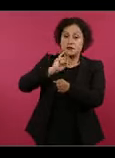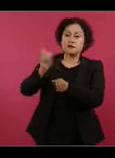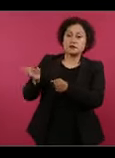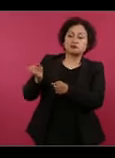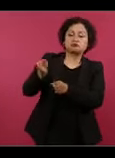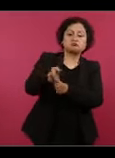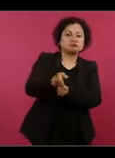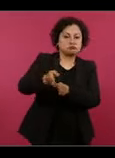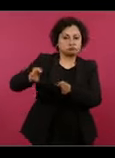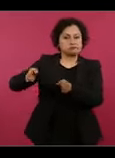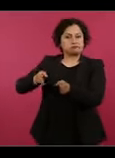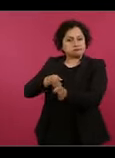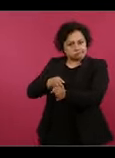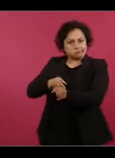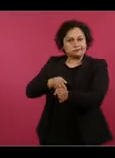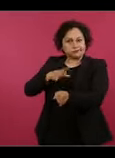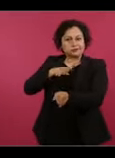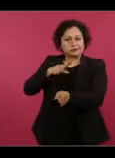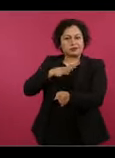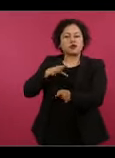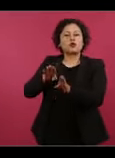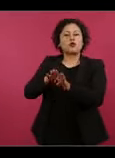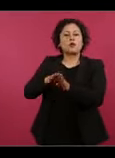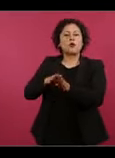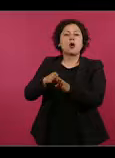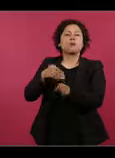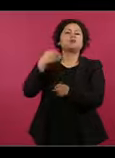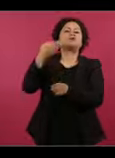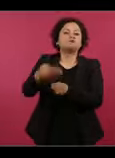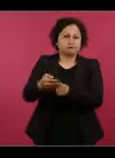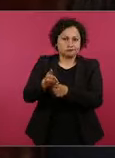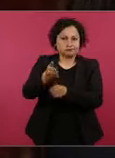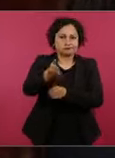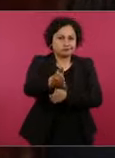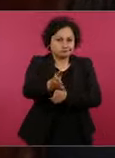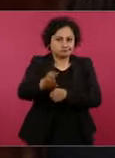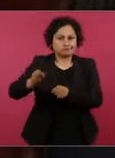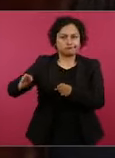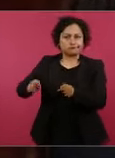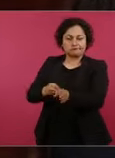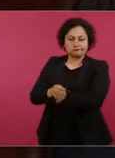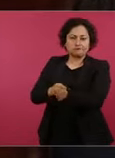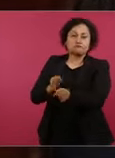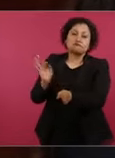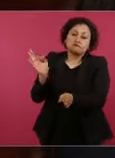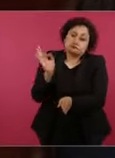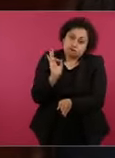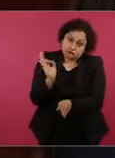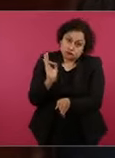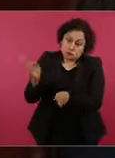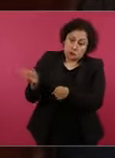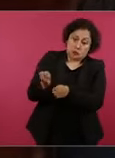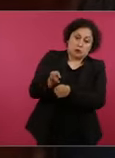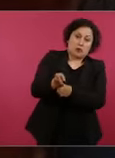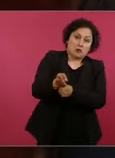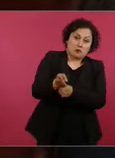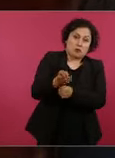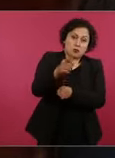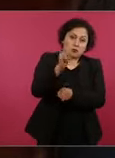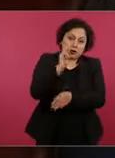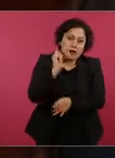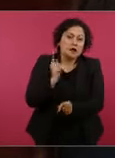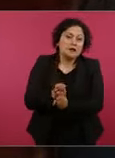y tienen como la avanzada de la avanzada. Esa es la razón por la cual puede darse que usted vea el micrófono